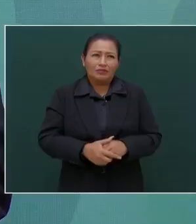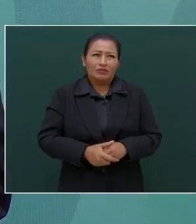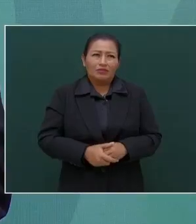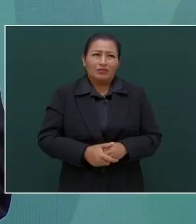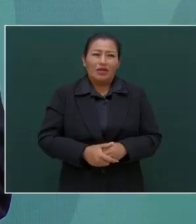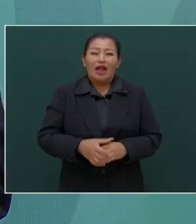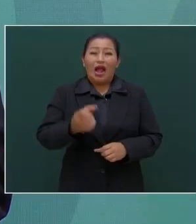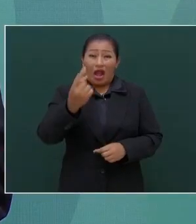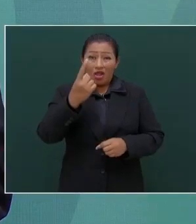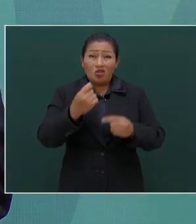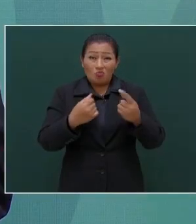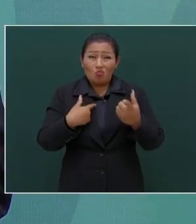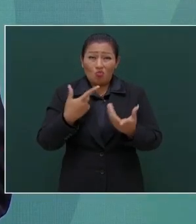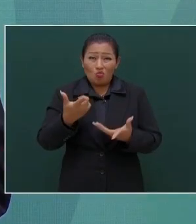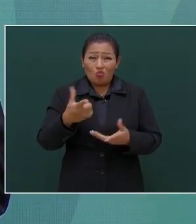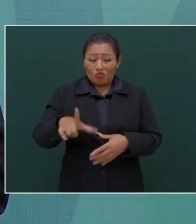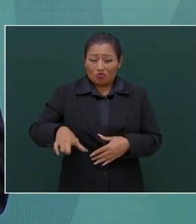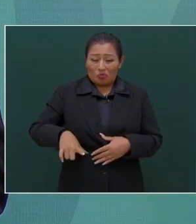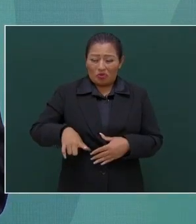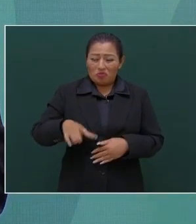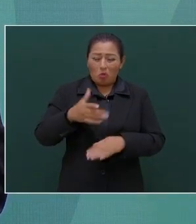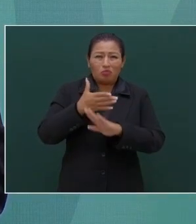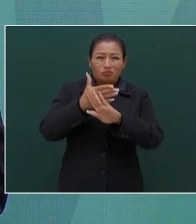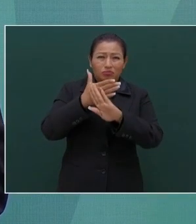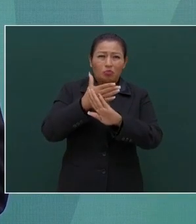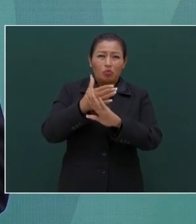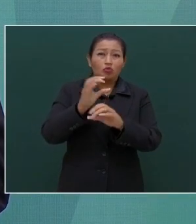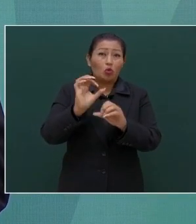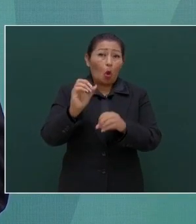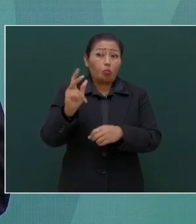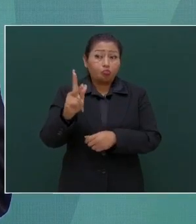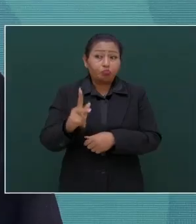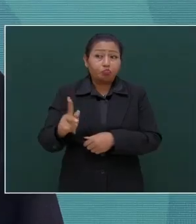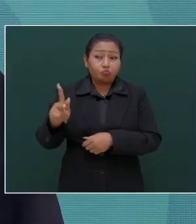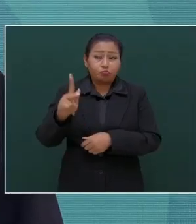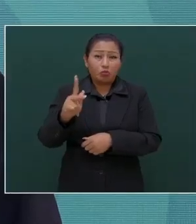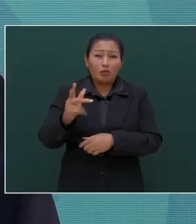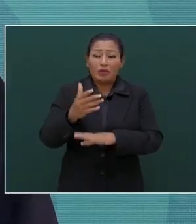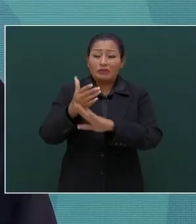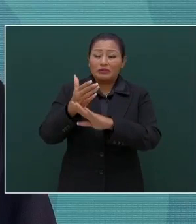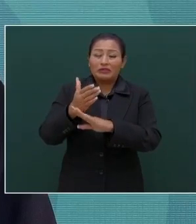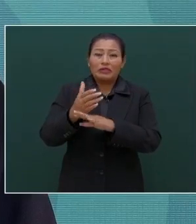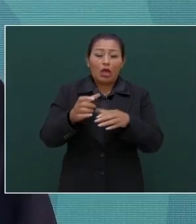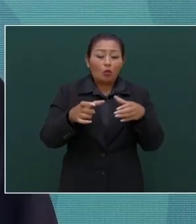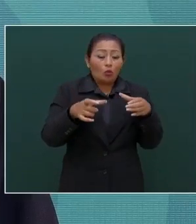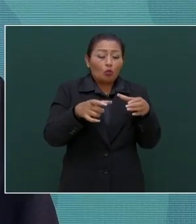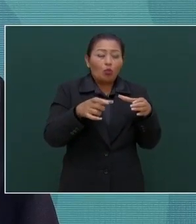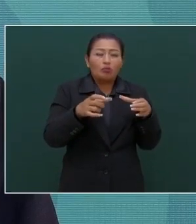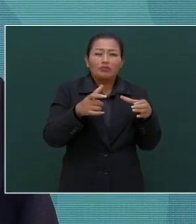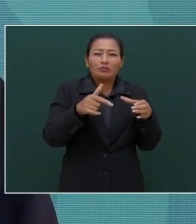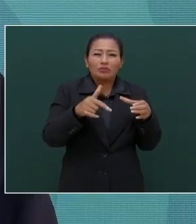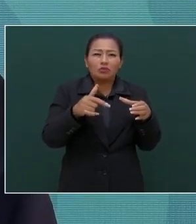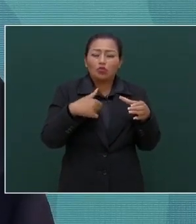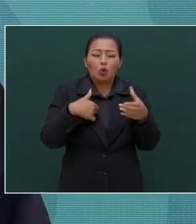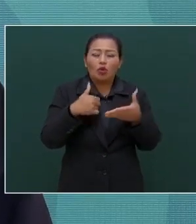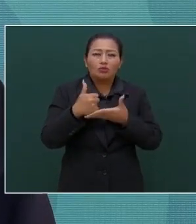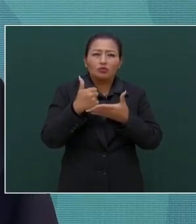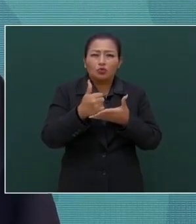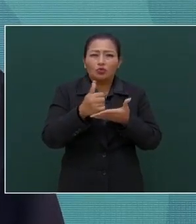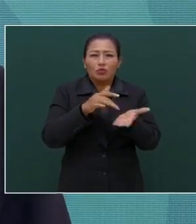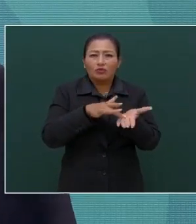han estado en contra del pueblo y defienden a las minorías.